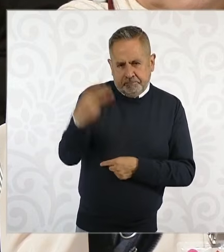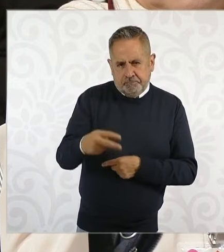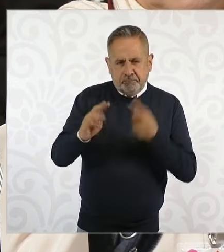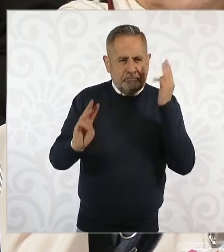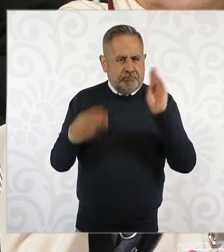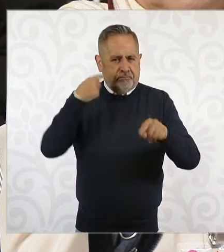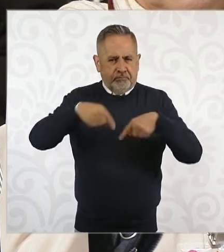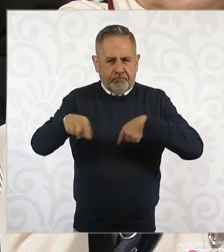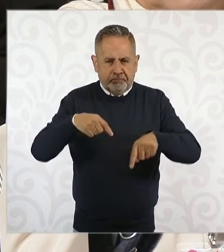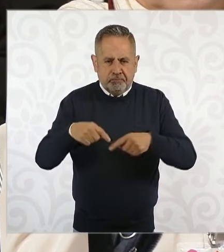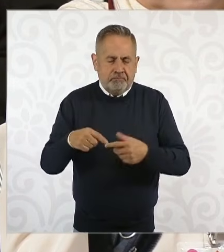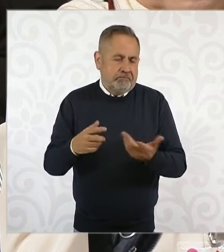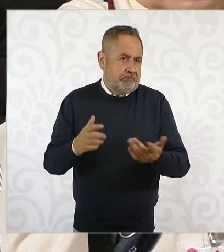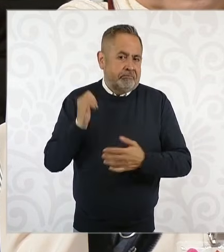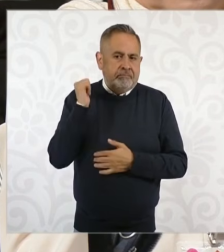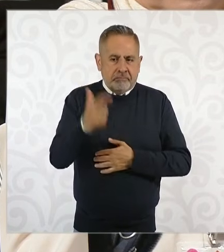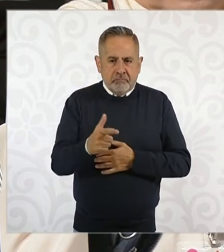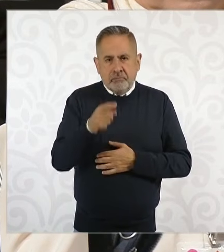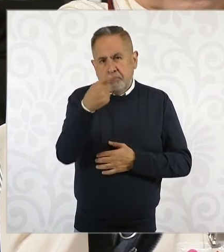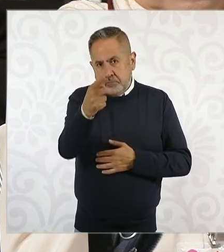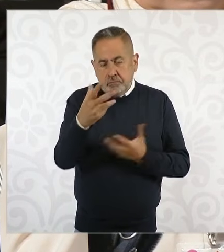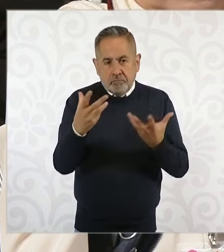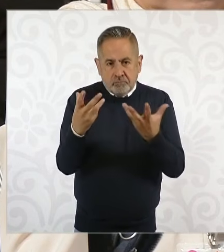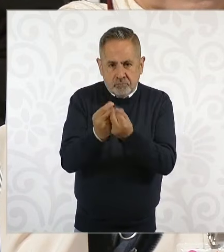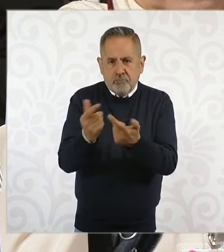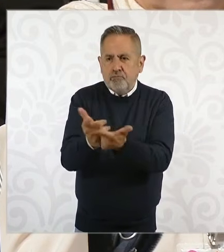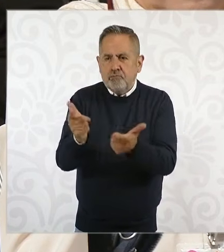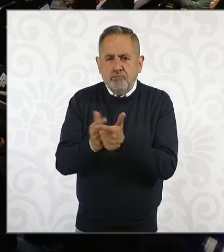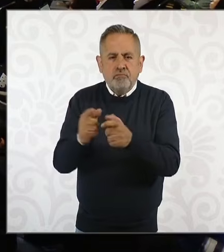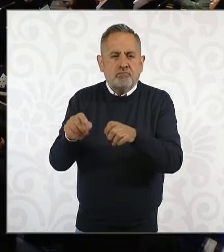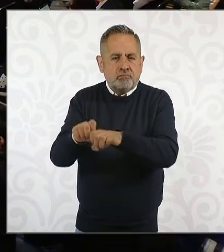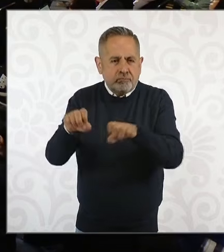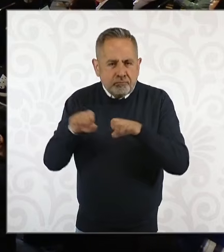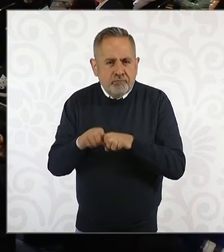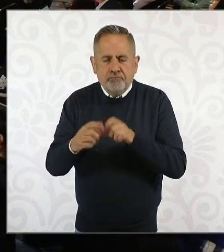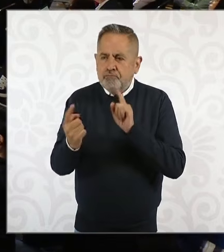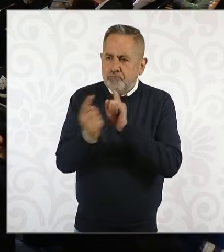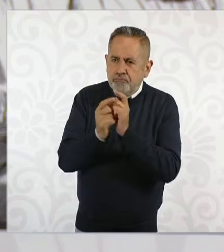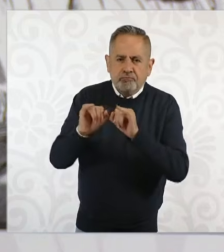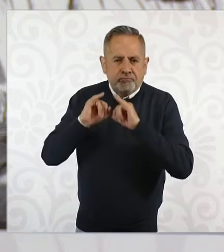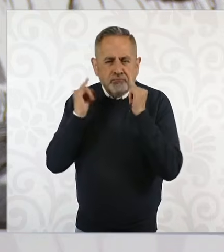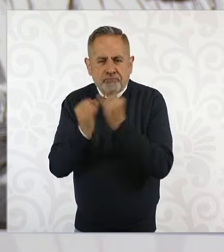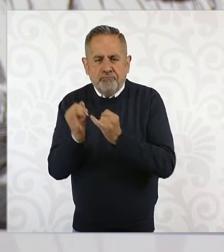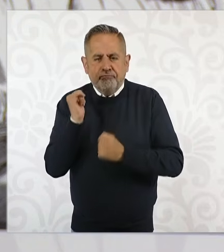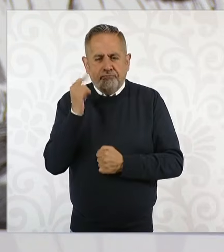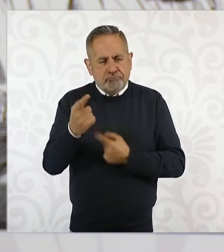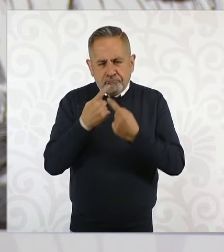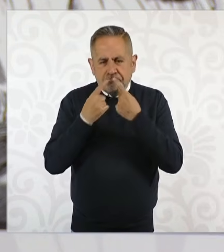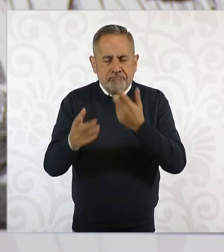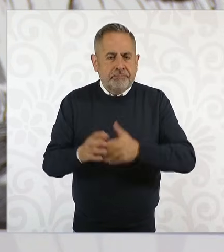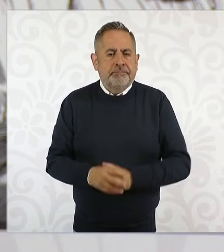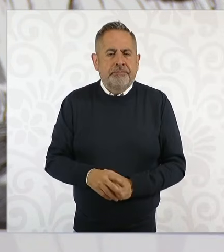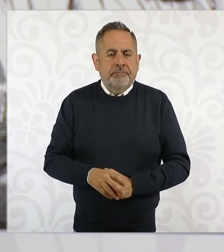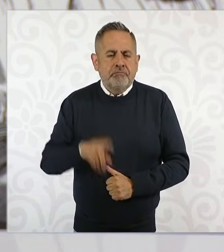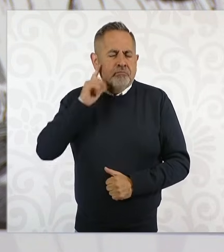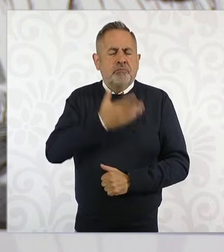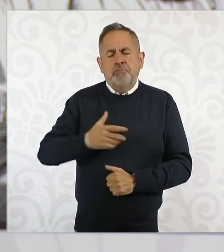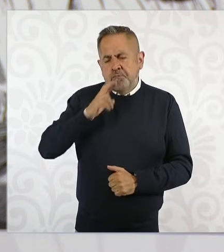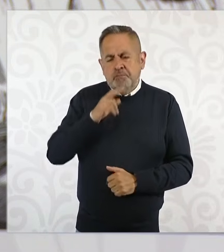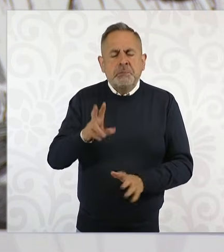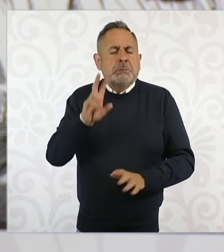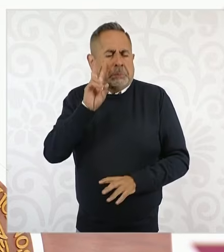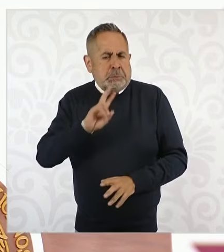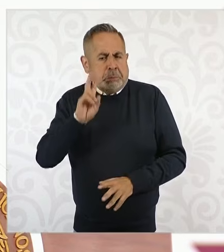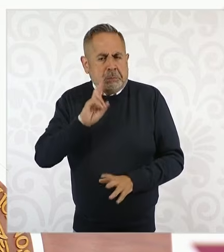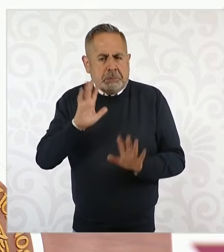usted planeado reunirse con la selección. Bueno, vamos a ver si en algún momento